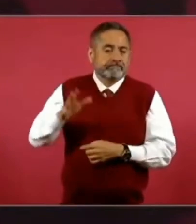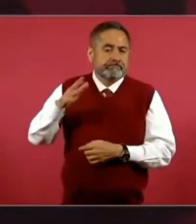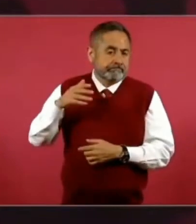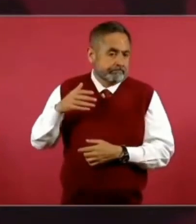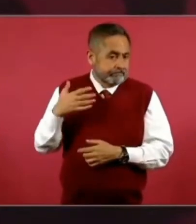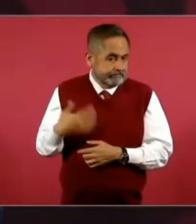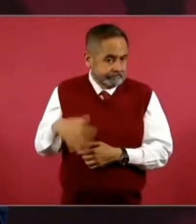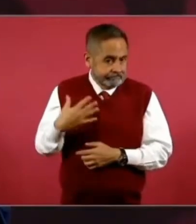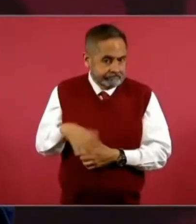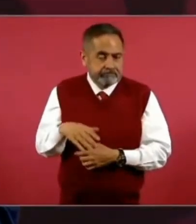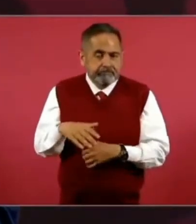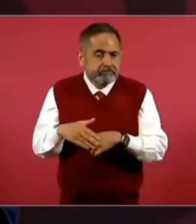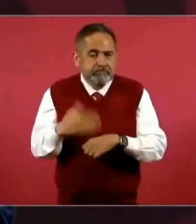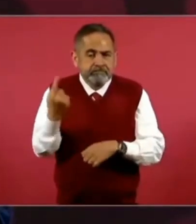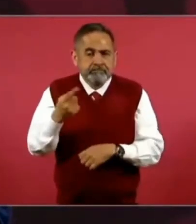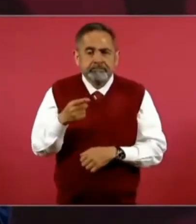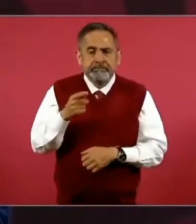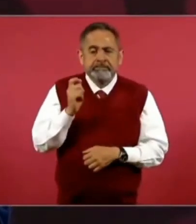porque